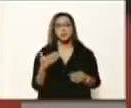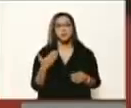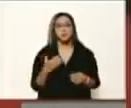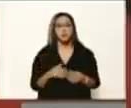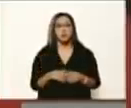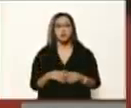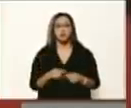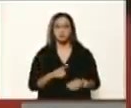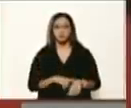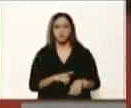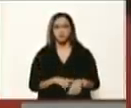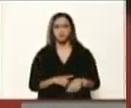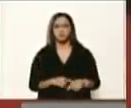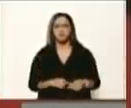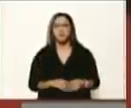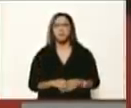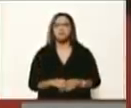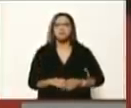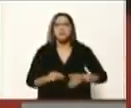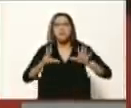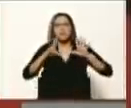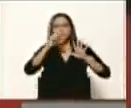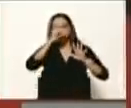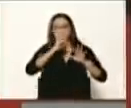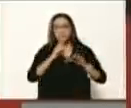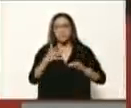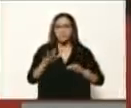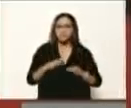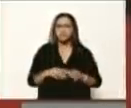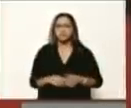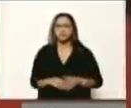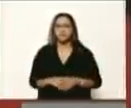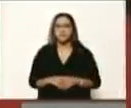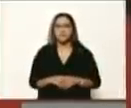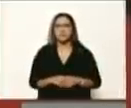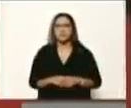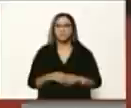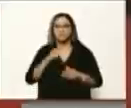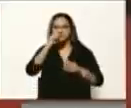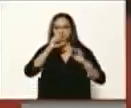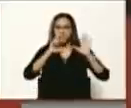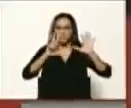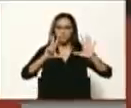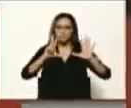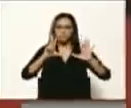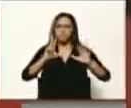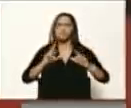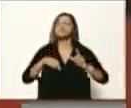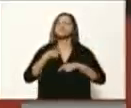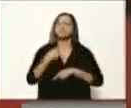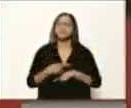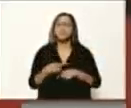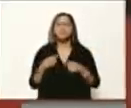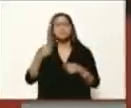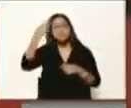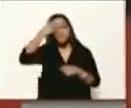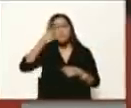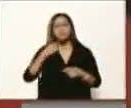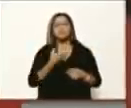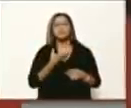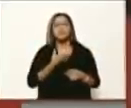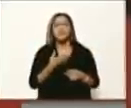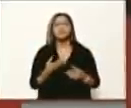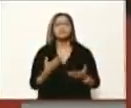hace tiempo, pues. Hace 8 años. Y 8 años después... Ese pueblo que ellos fueron alcaldes los